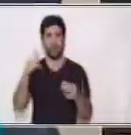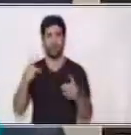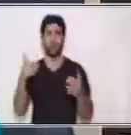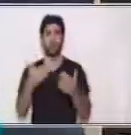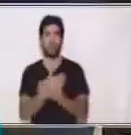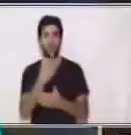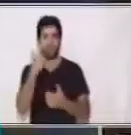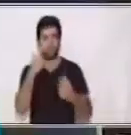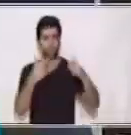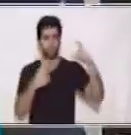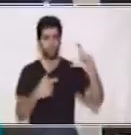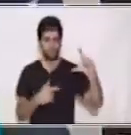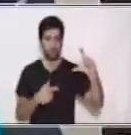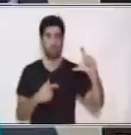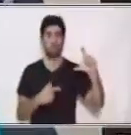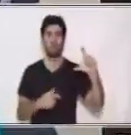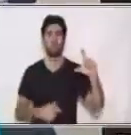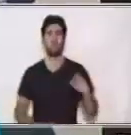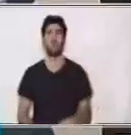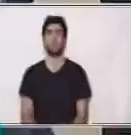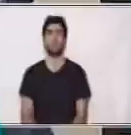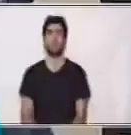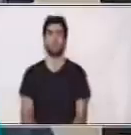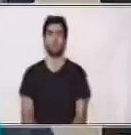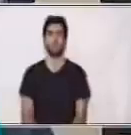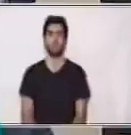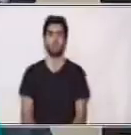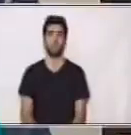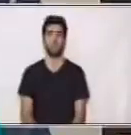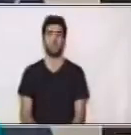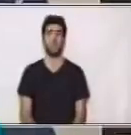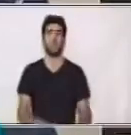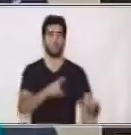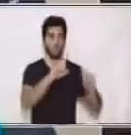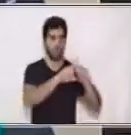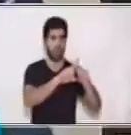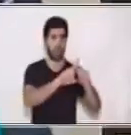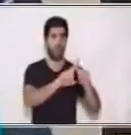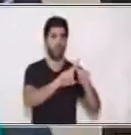siempre mantenemos nuestro corchete, tenemos x al cuadrado